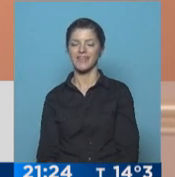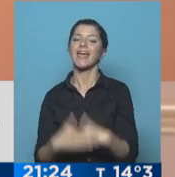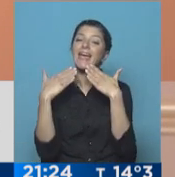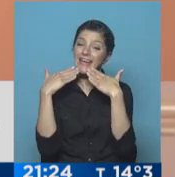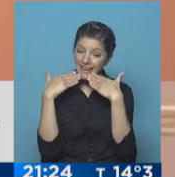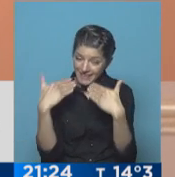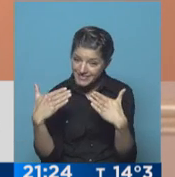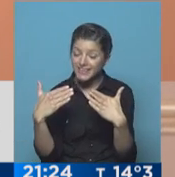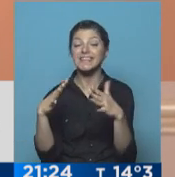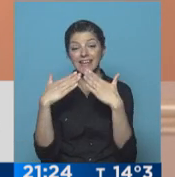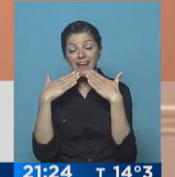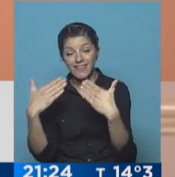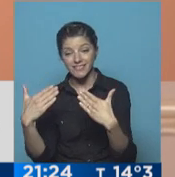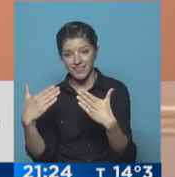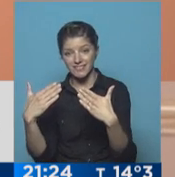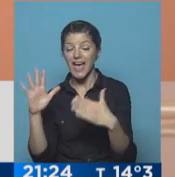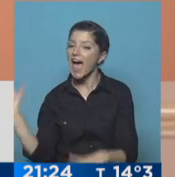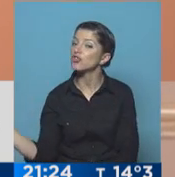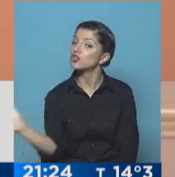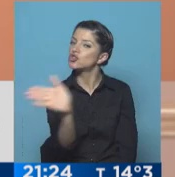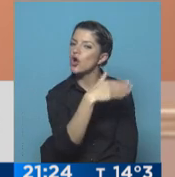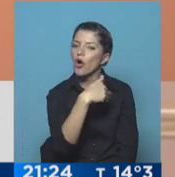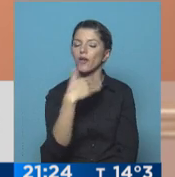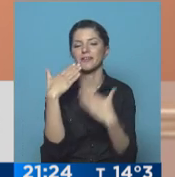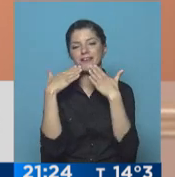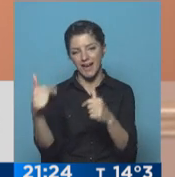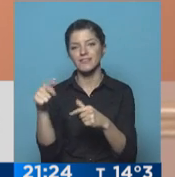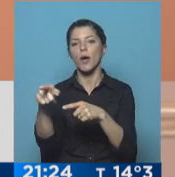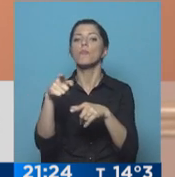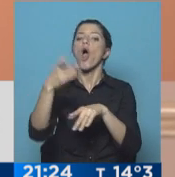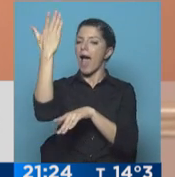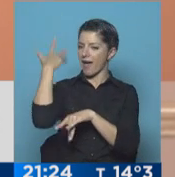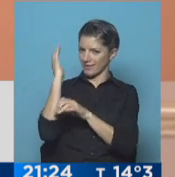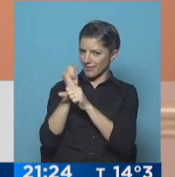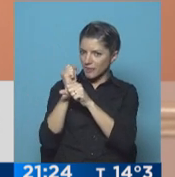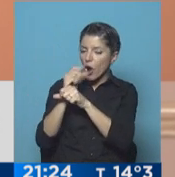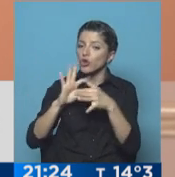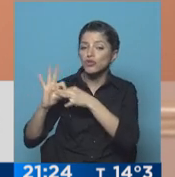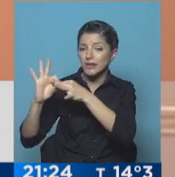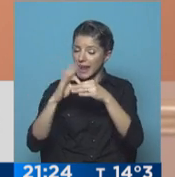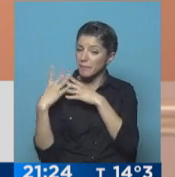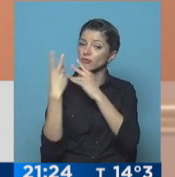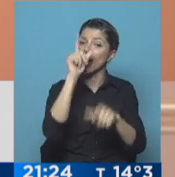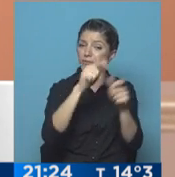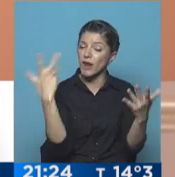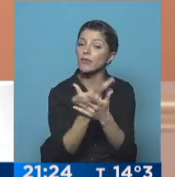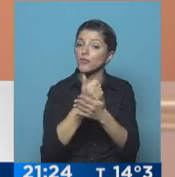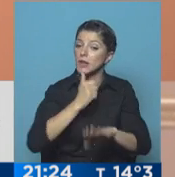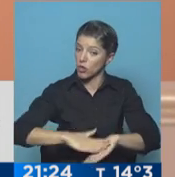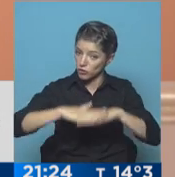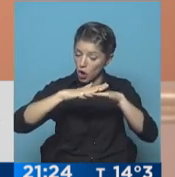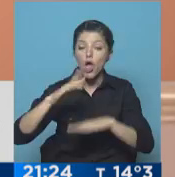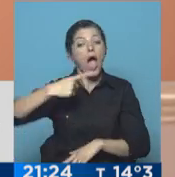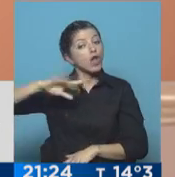Gracias, gracias a todos por las jornadas de solidaridad con los inundados. Quiero agradecerle a todos